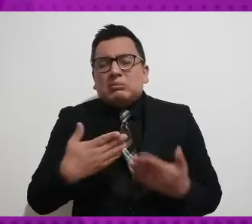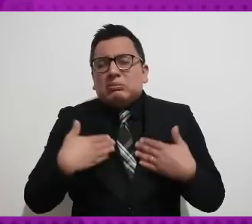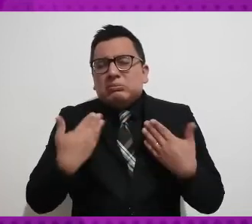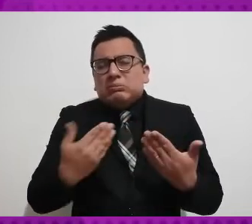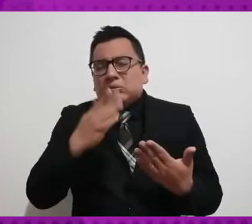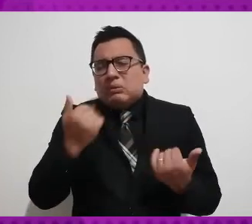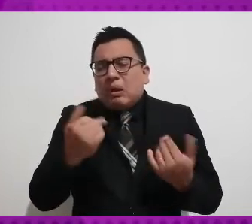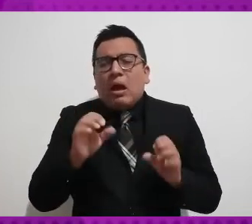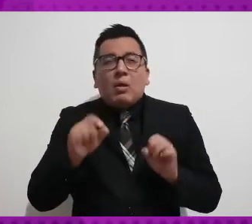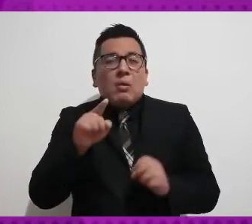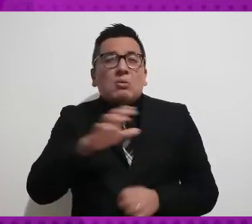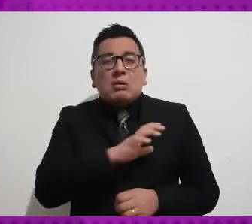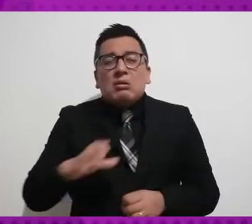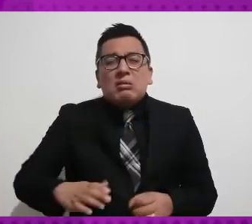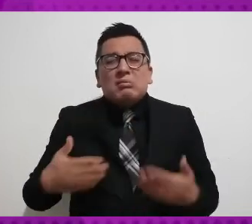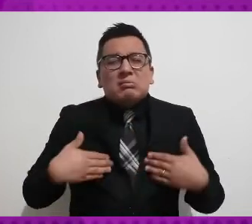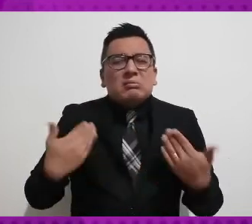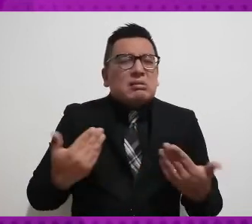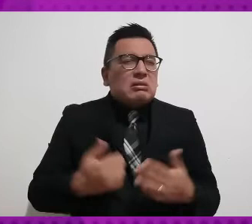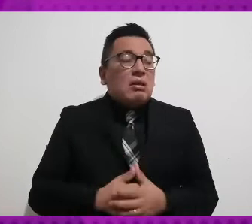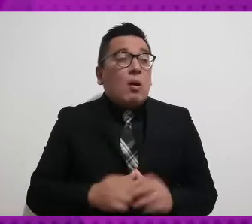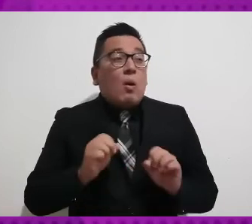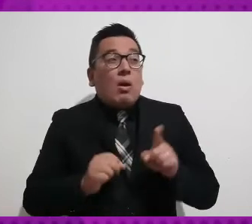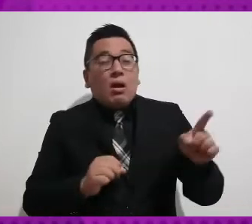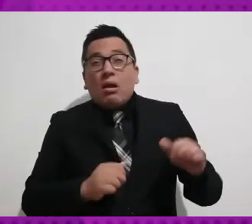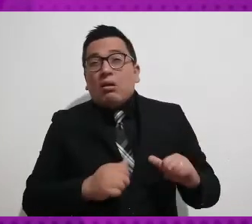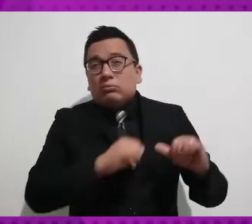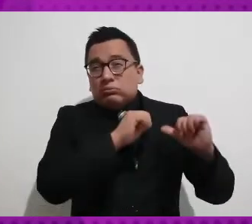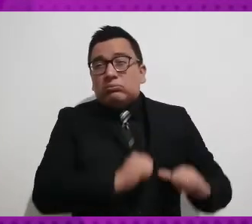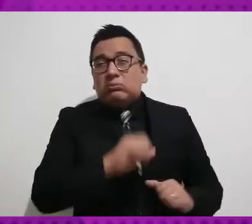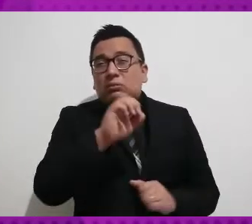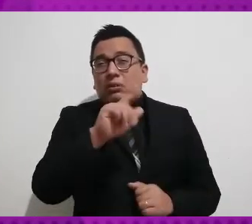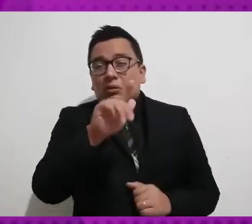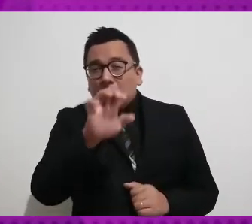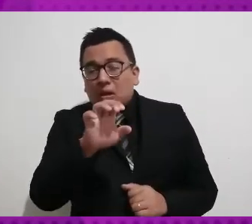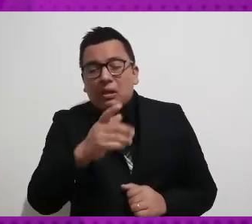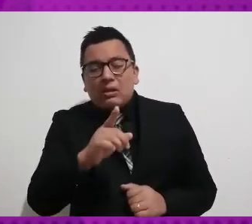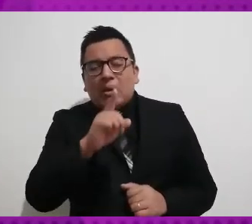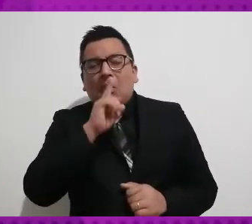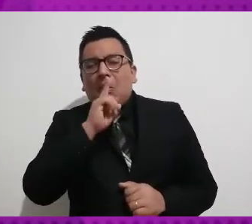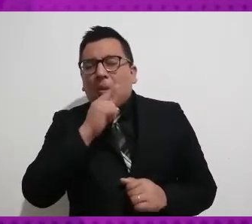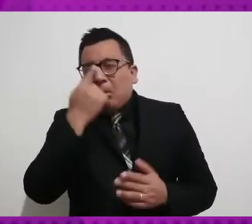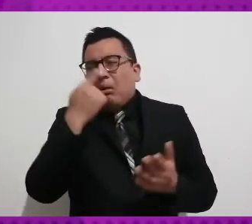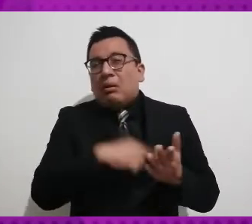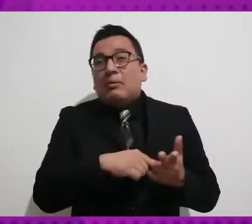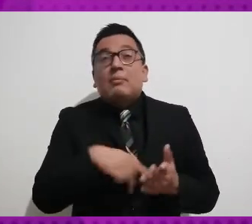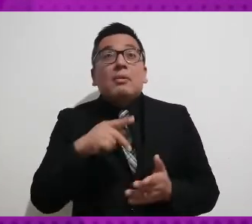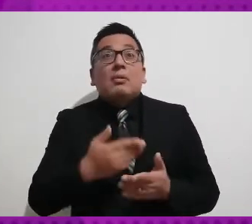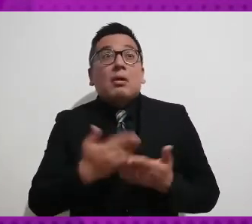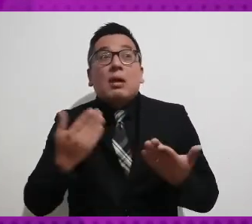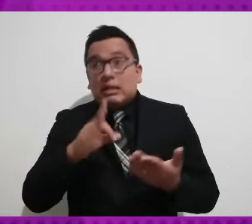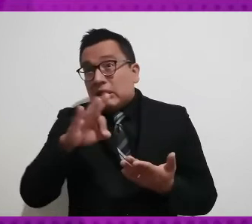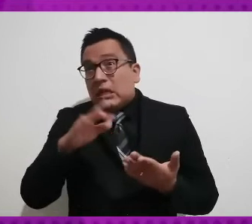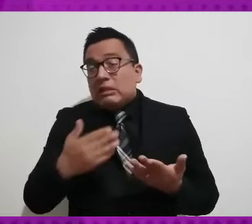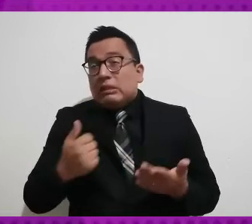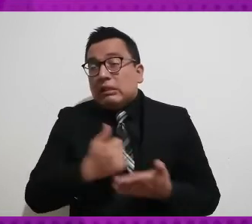órganos electorales tan atacados, ¿no? En últimas fechas, pero creo que el trabajo que se realizó me parece a mí importante y que esto